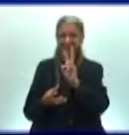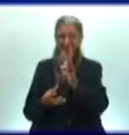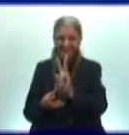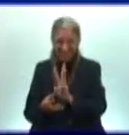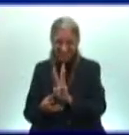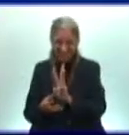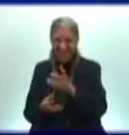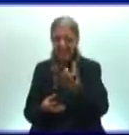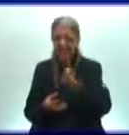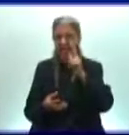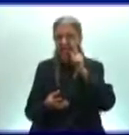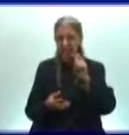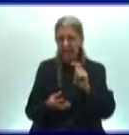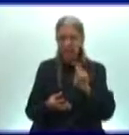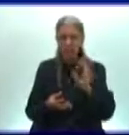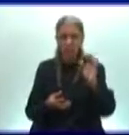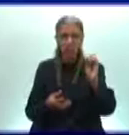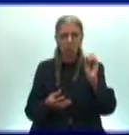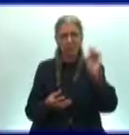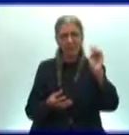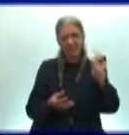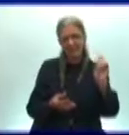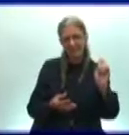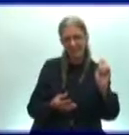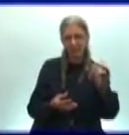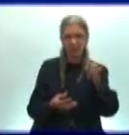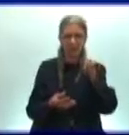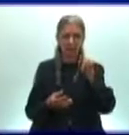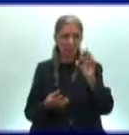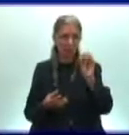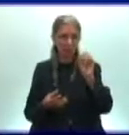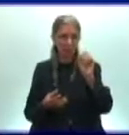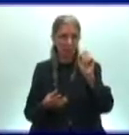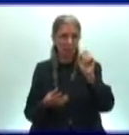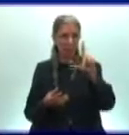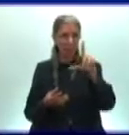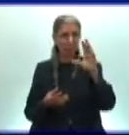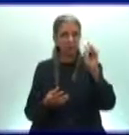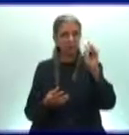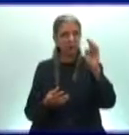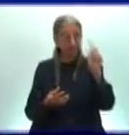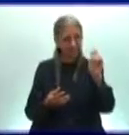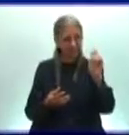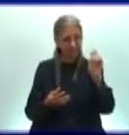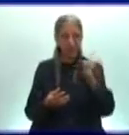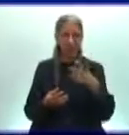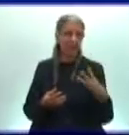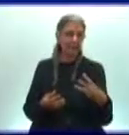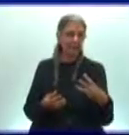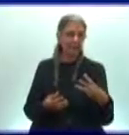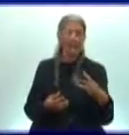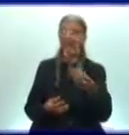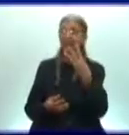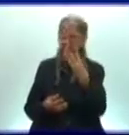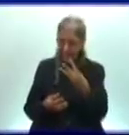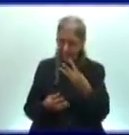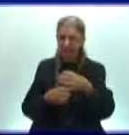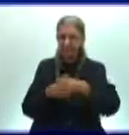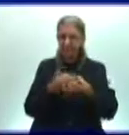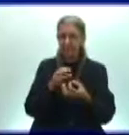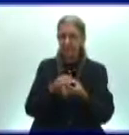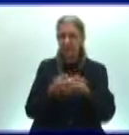la cualitativa y en la cuantitativa la cantidad de átomos de cada elemento. En este caso sería molécula formada por